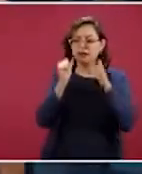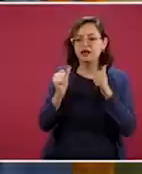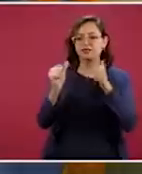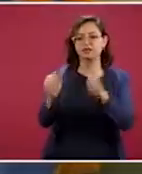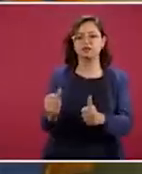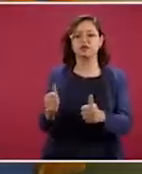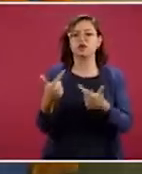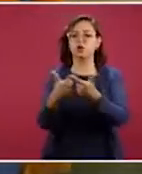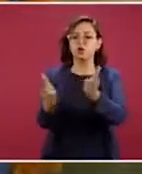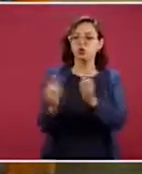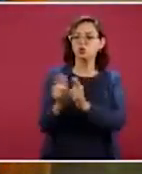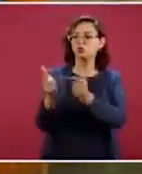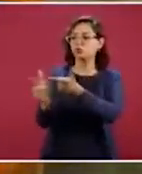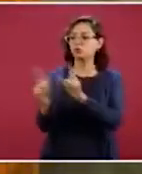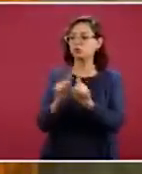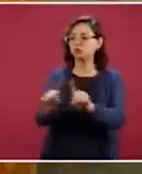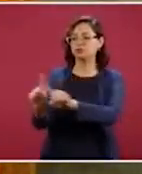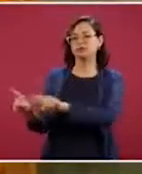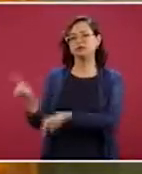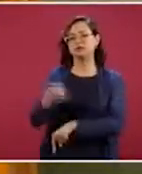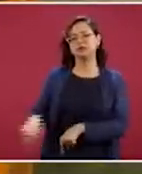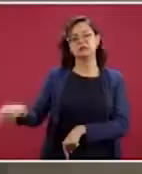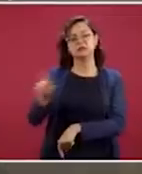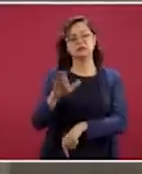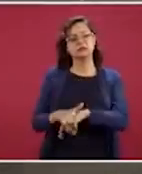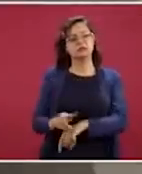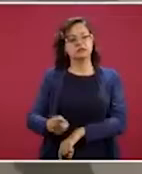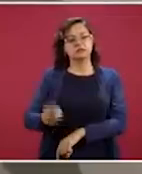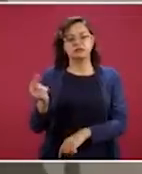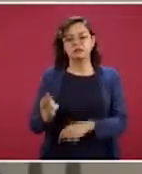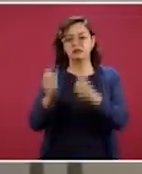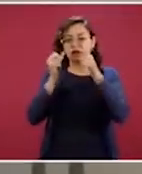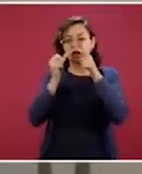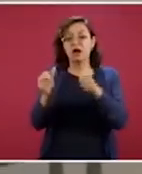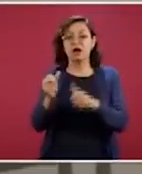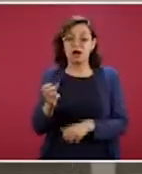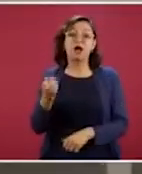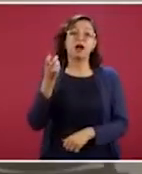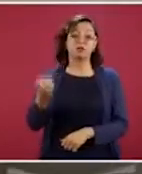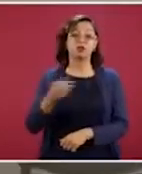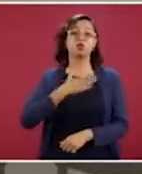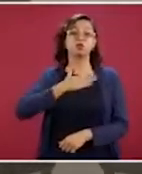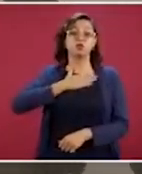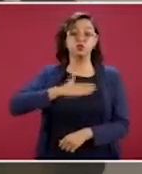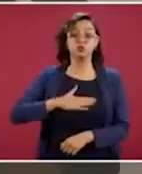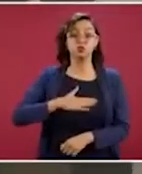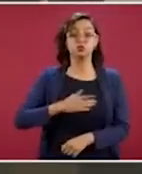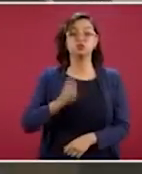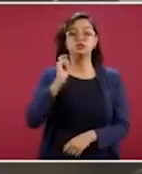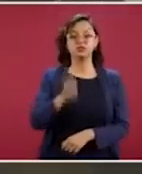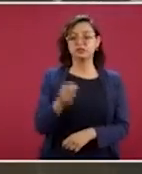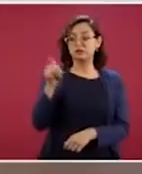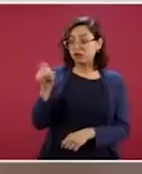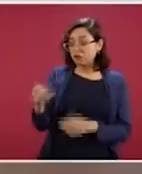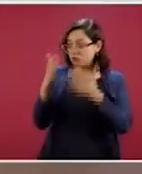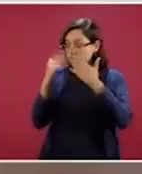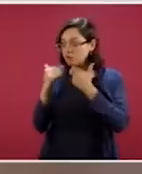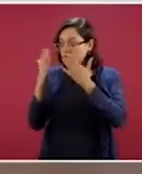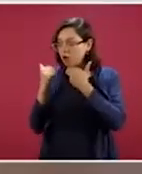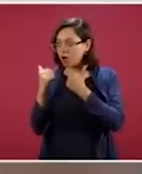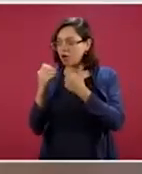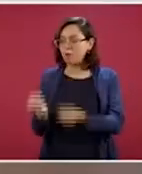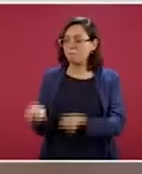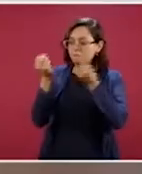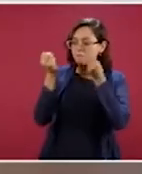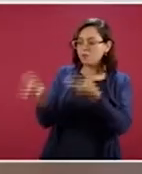más necesitados. Al final de cuentas, eso es la justicia, darle más al que tiene menos. No puede